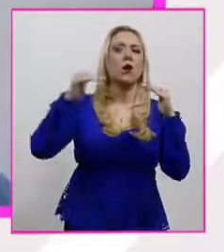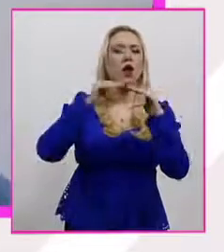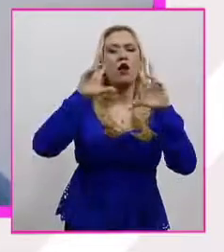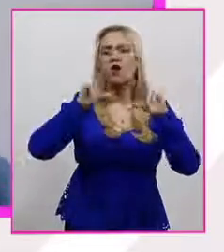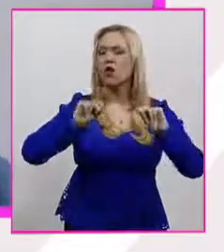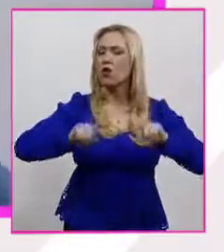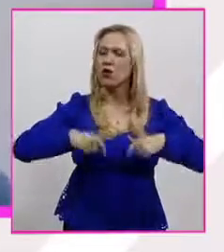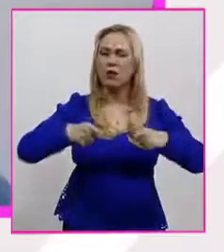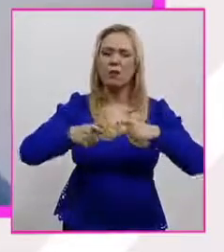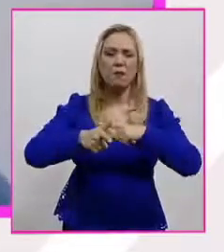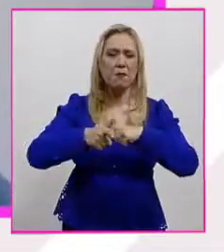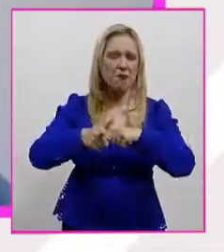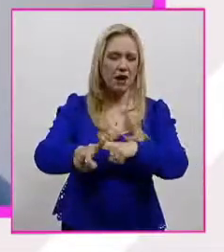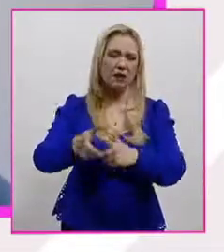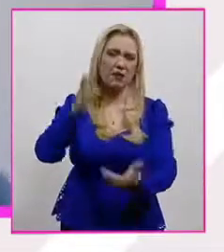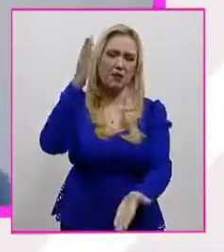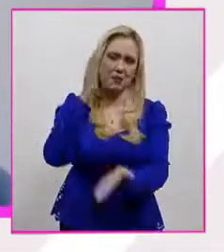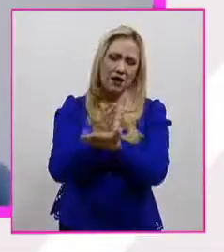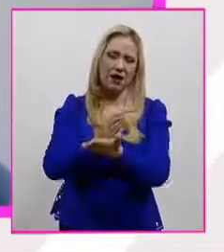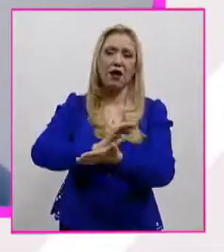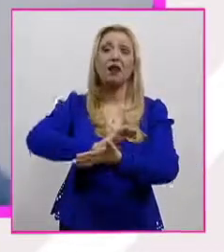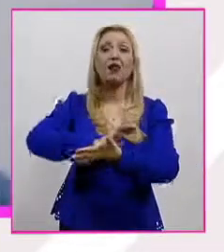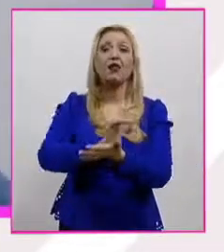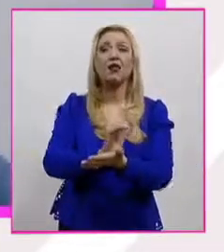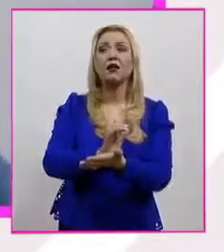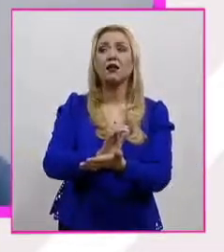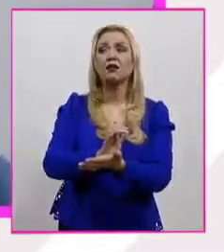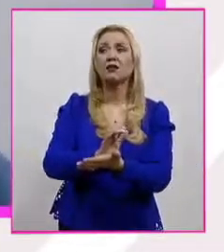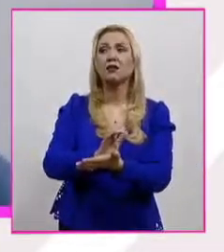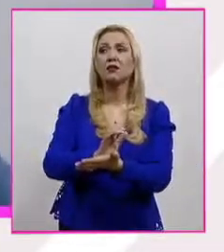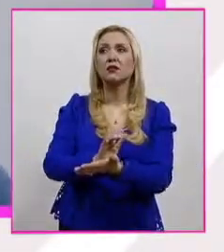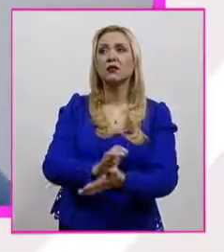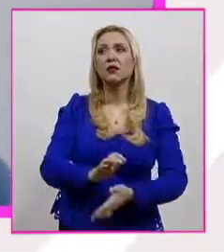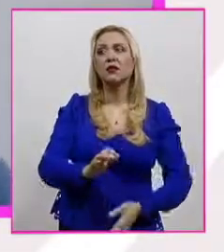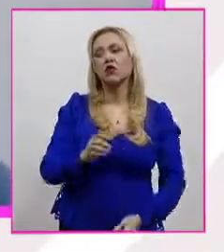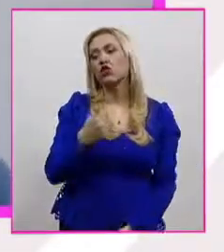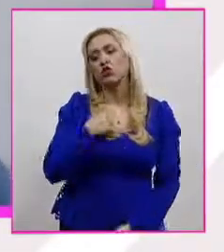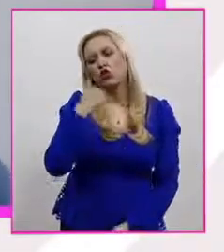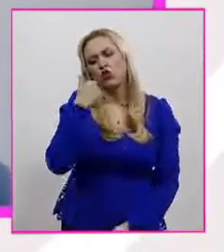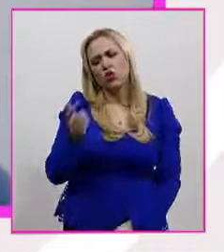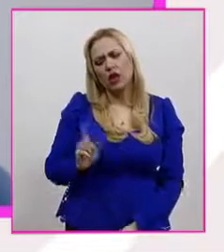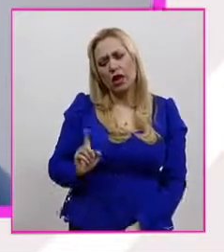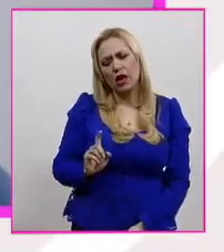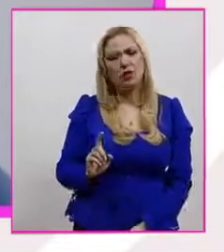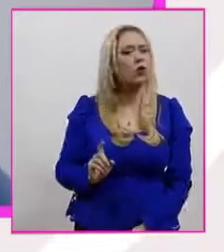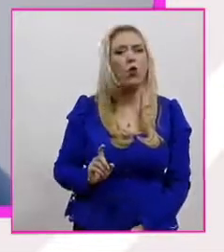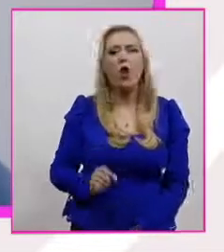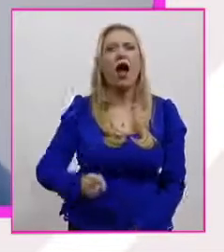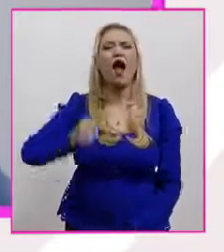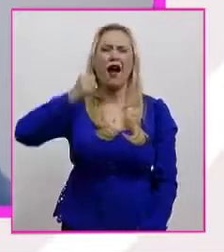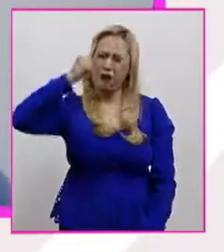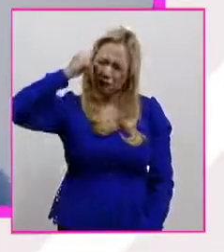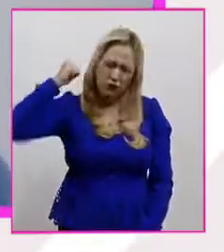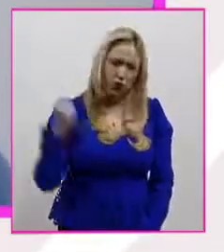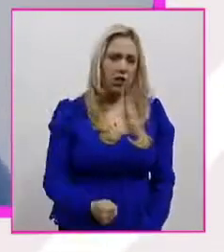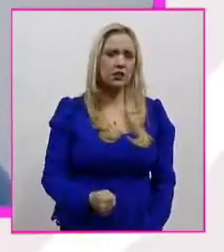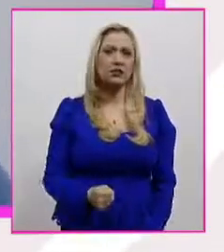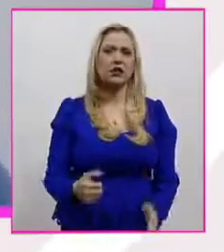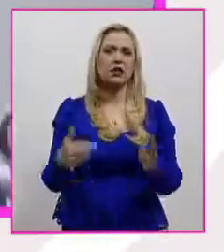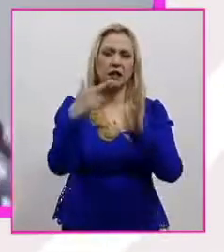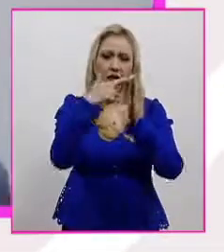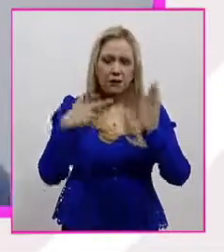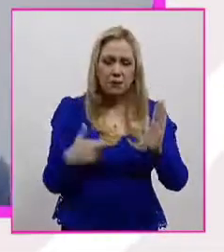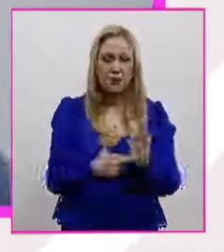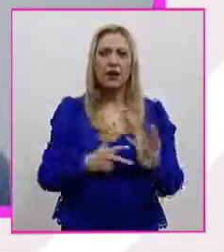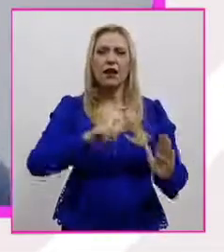¿no? La discriminación no se para con no querer discriminar. Necesitas a fuerzas mecanismos